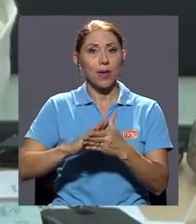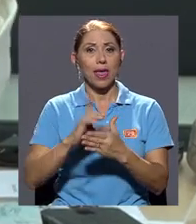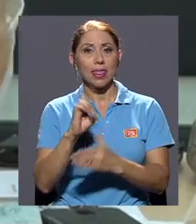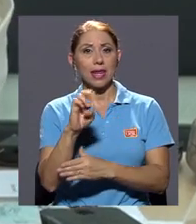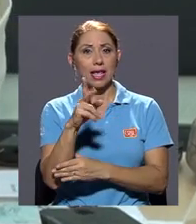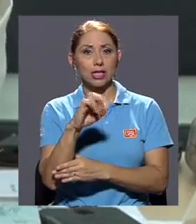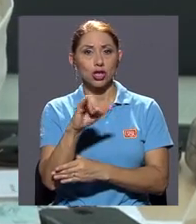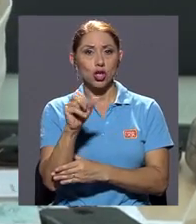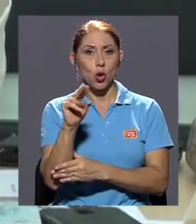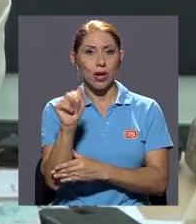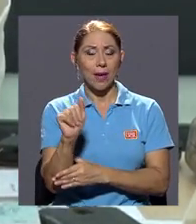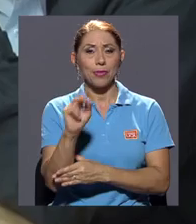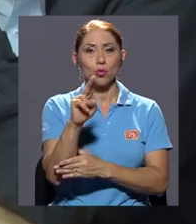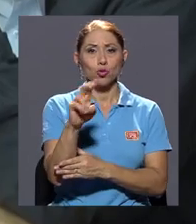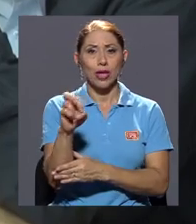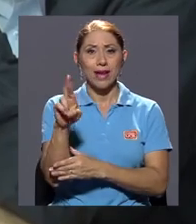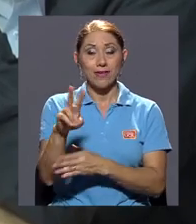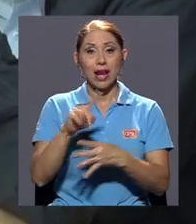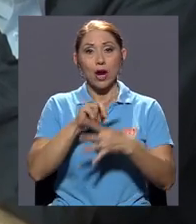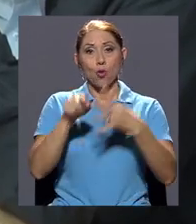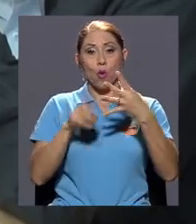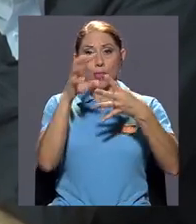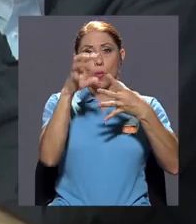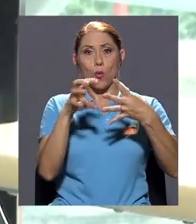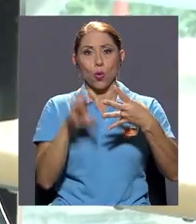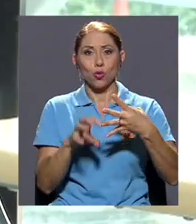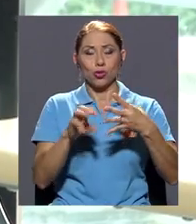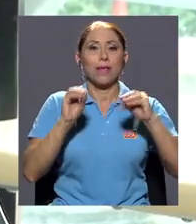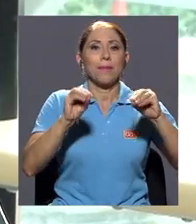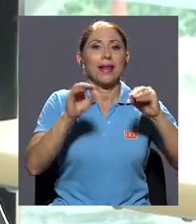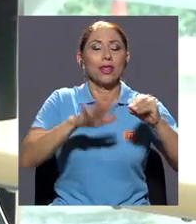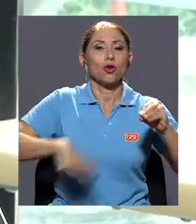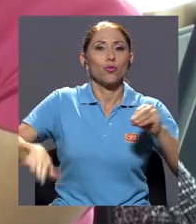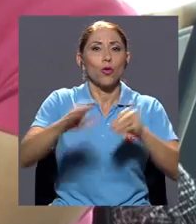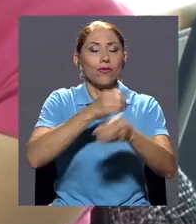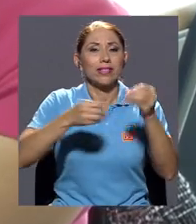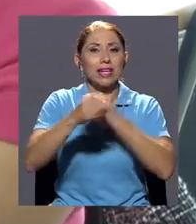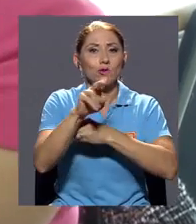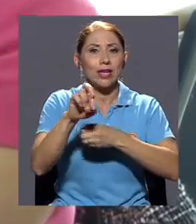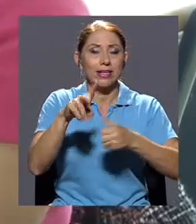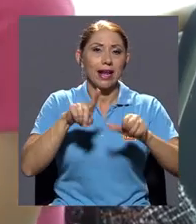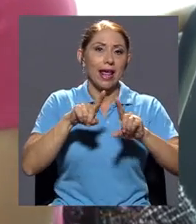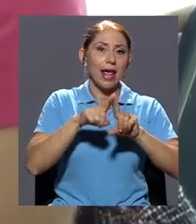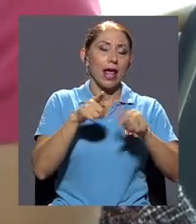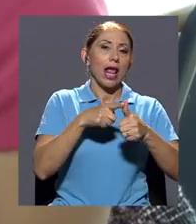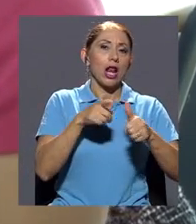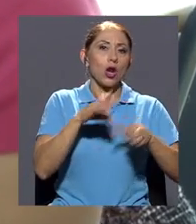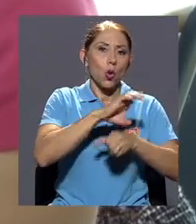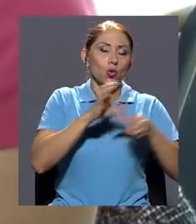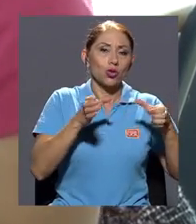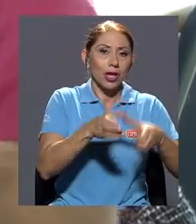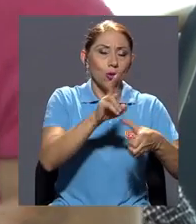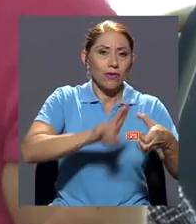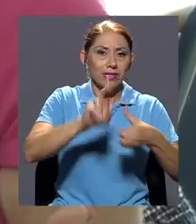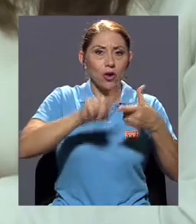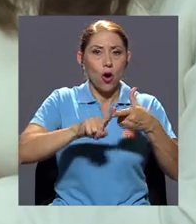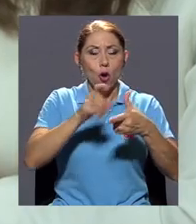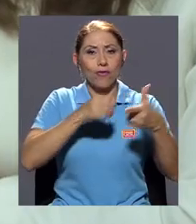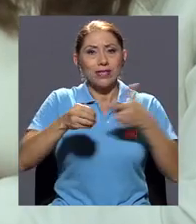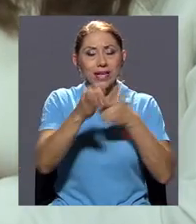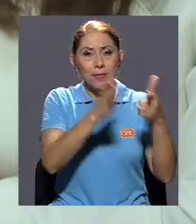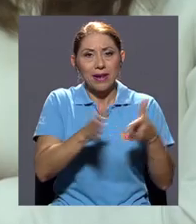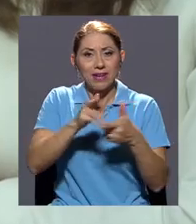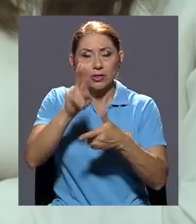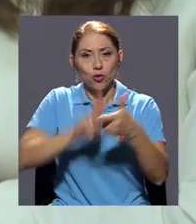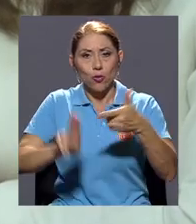UCR tiene 4 módulos impartidos por oficinas de la UCR como el Consejo Universitario, la Oficina de Planificación Universitaria, la